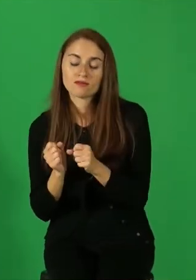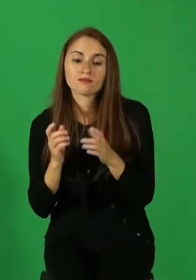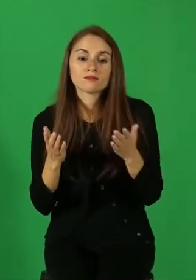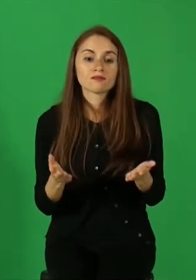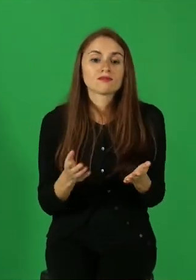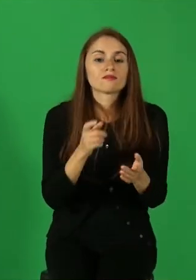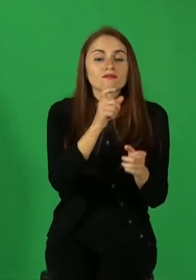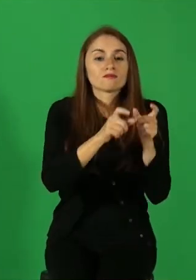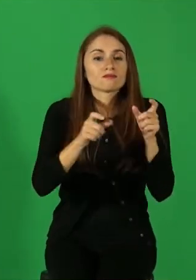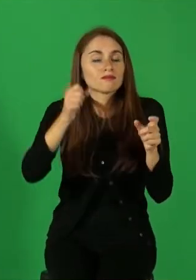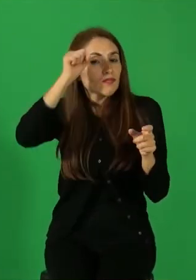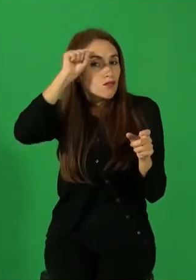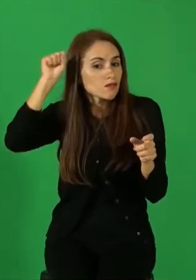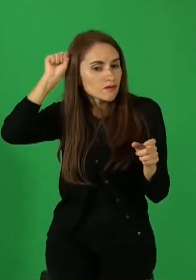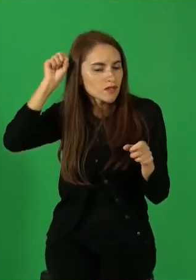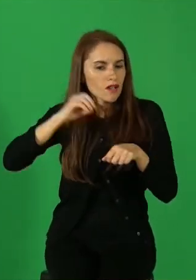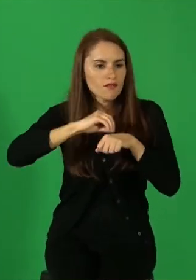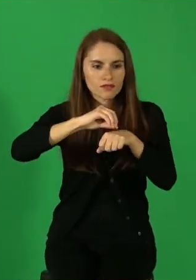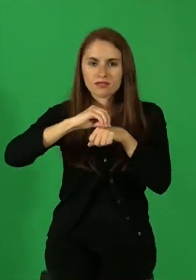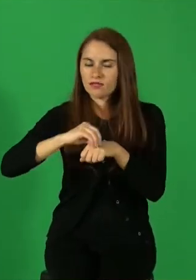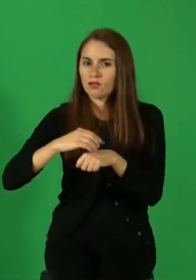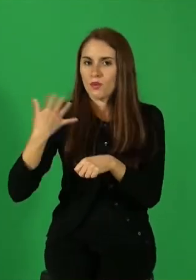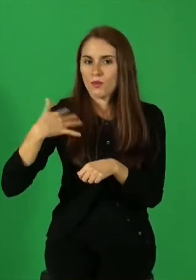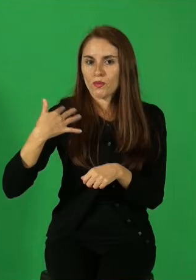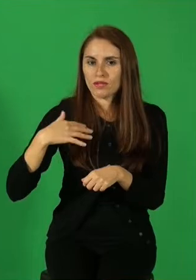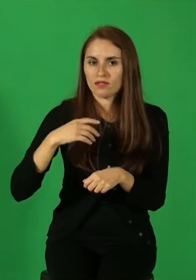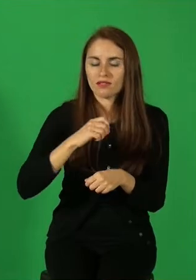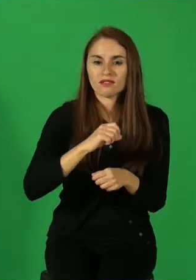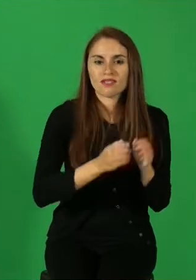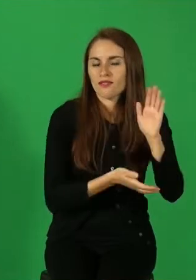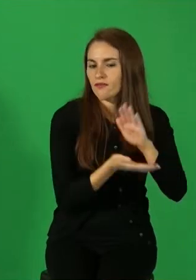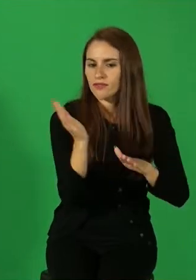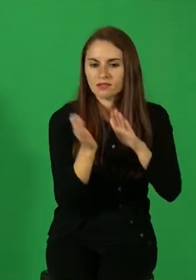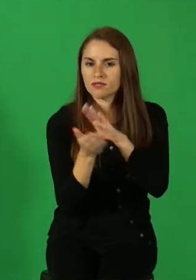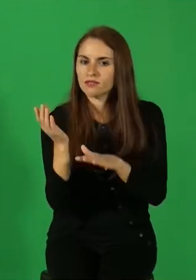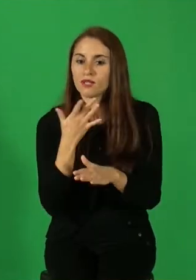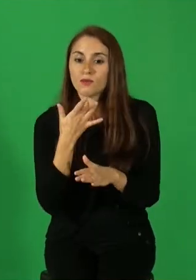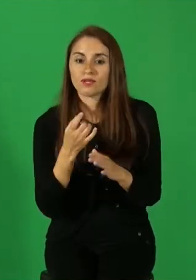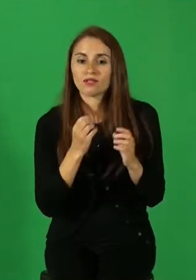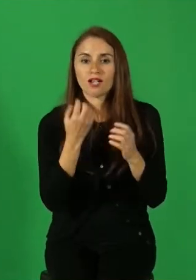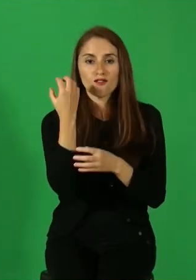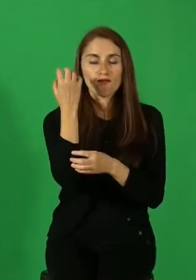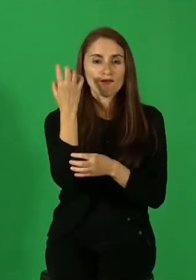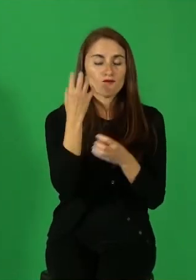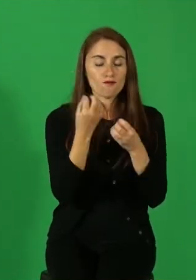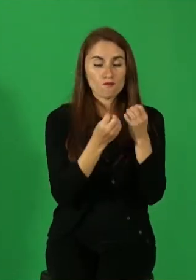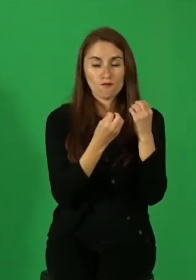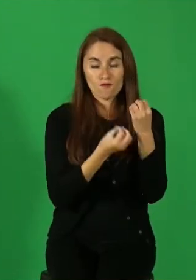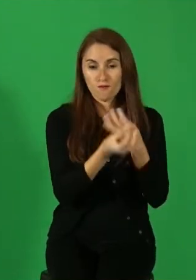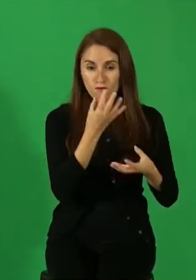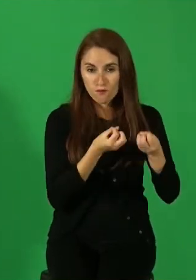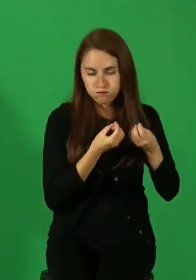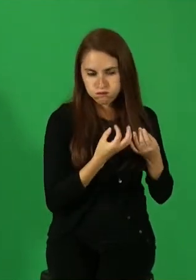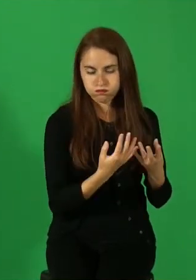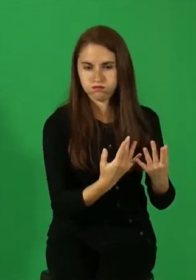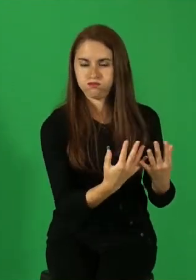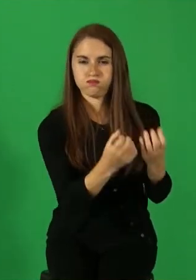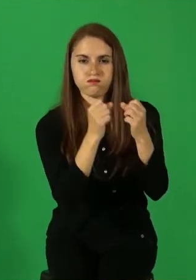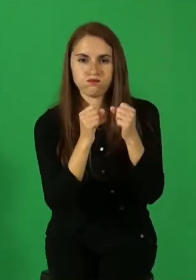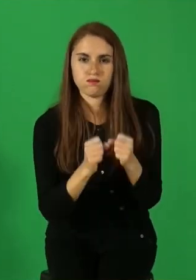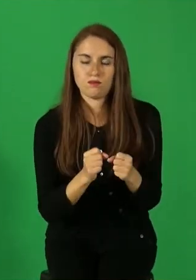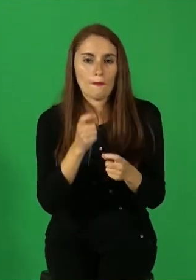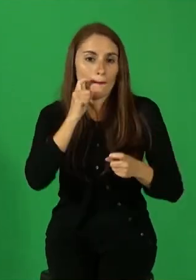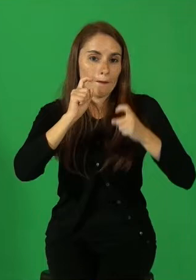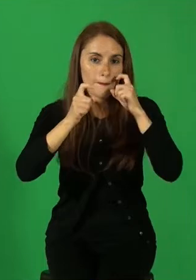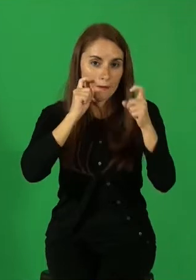han solicitado la evacuación masiva de las zonas que pueden ser alcanzadas por el fuego. Estamos en el